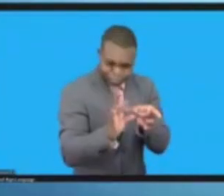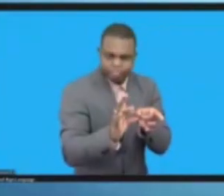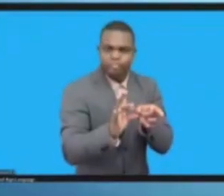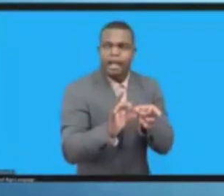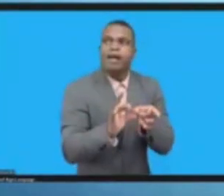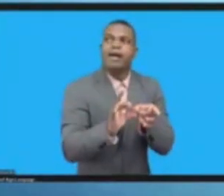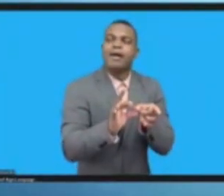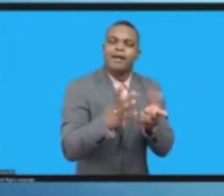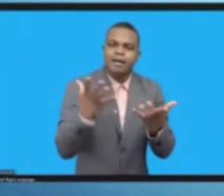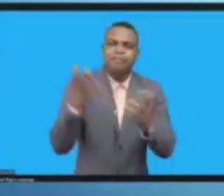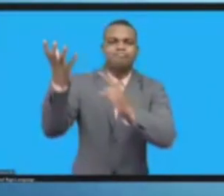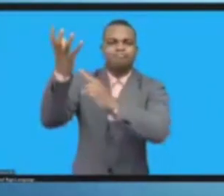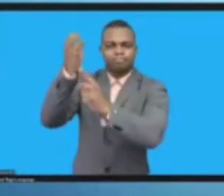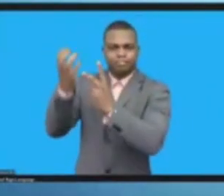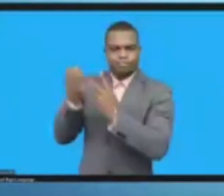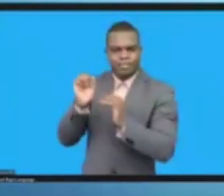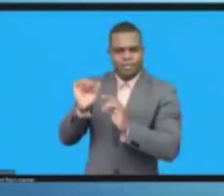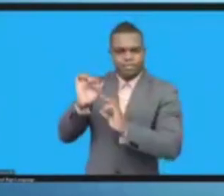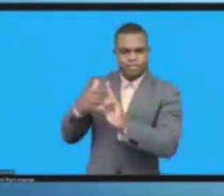futuro